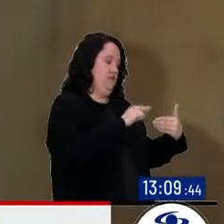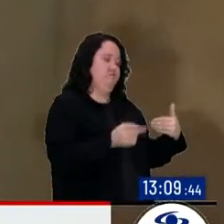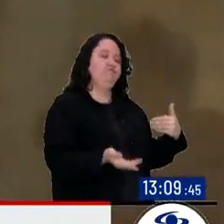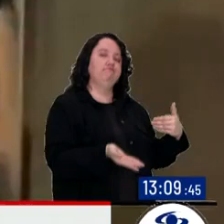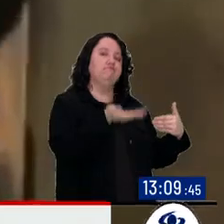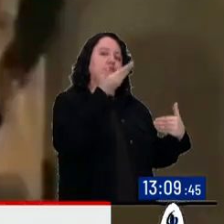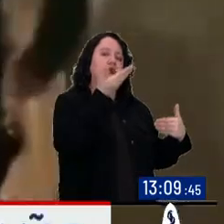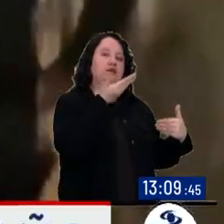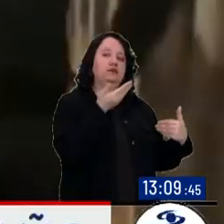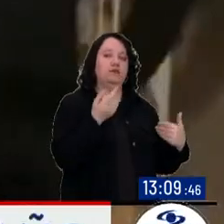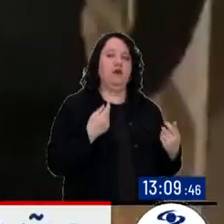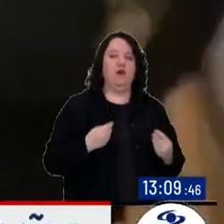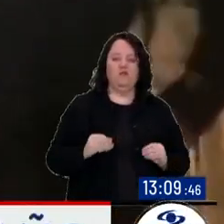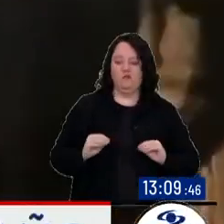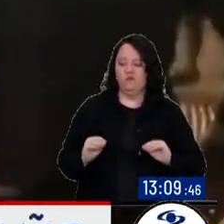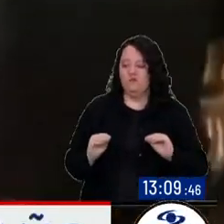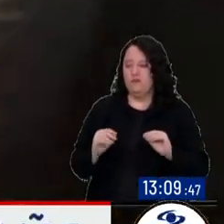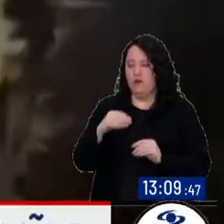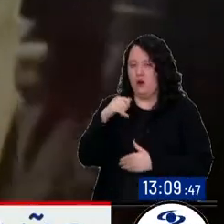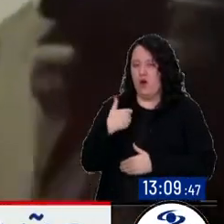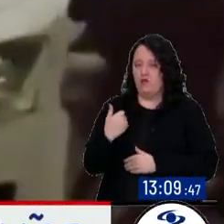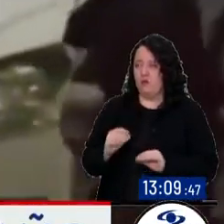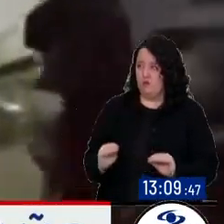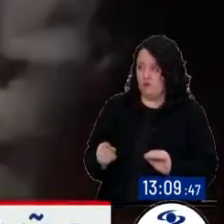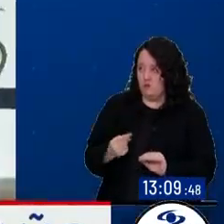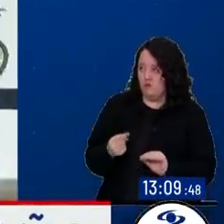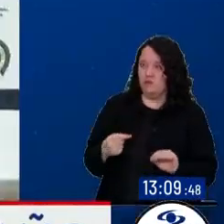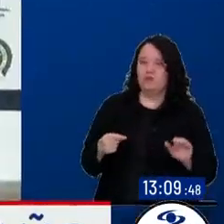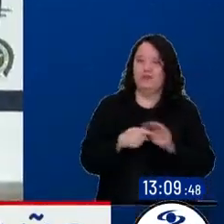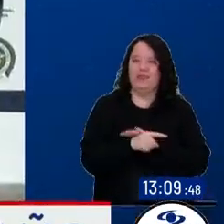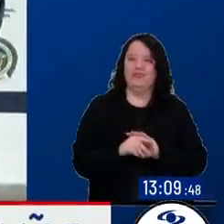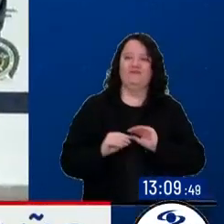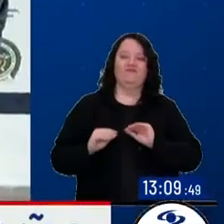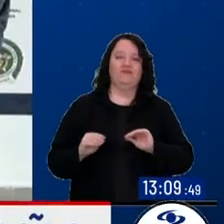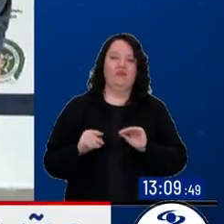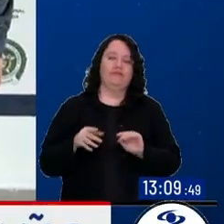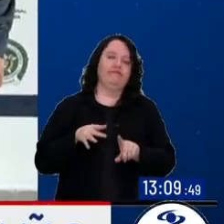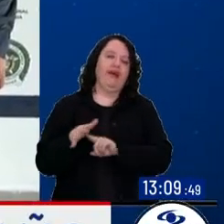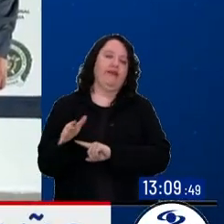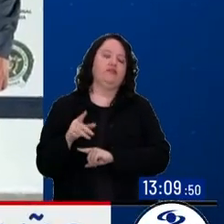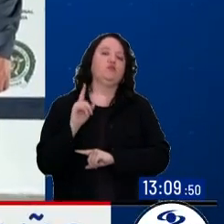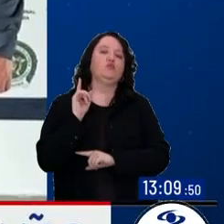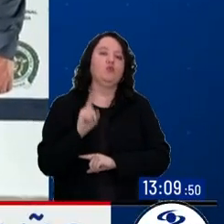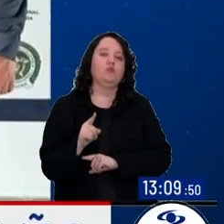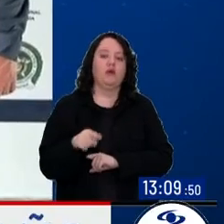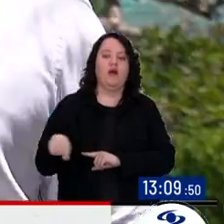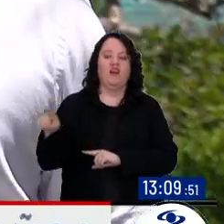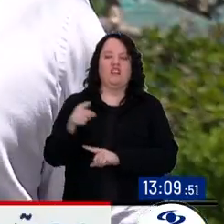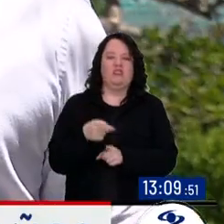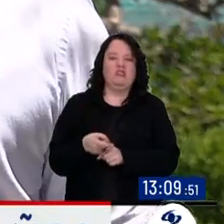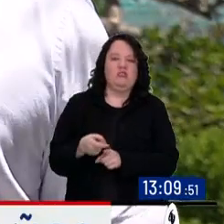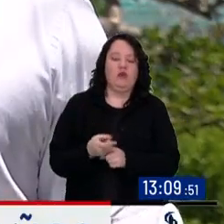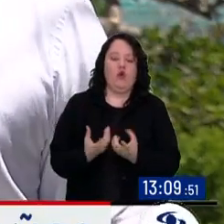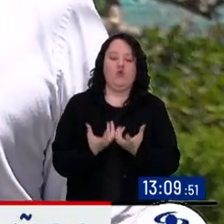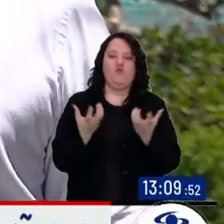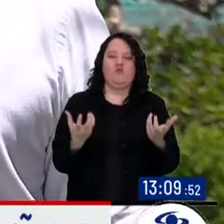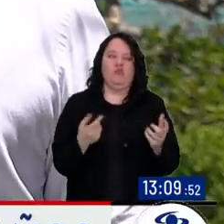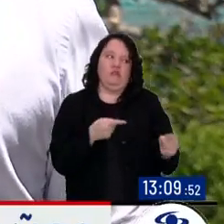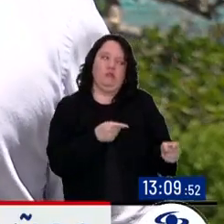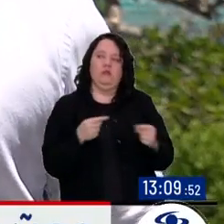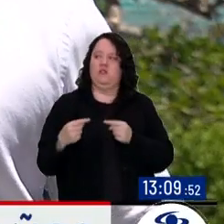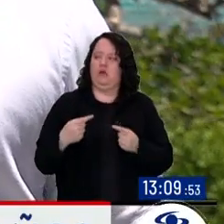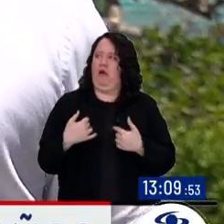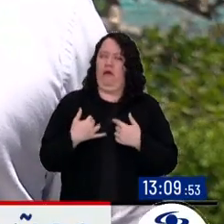está instrumentalizado en jóvenes que realmente han sido afectados por retaliaciones entre un grupo y otro